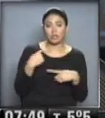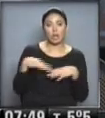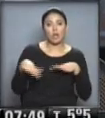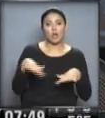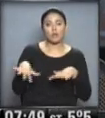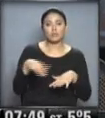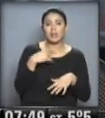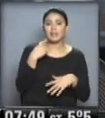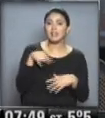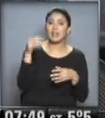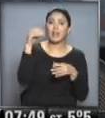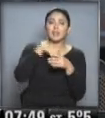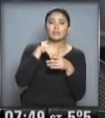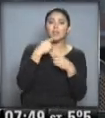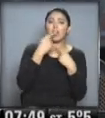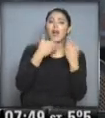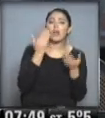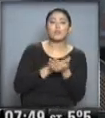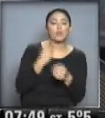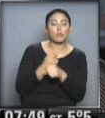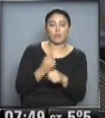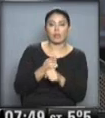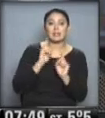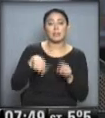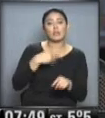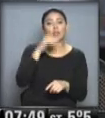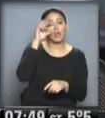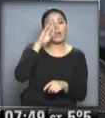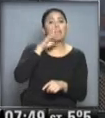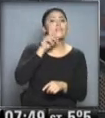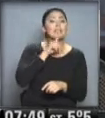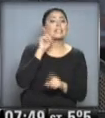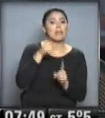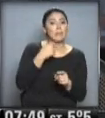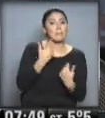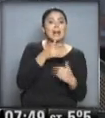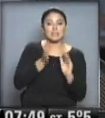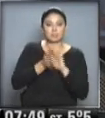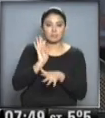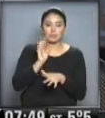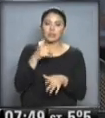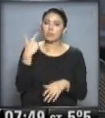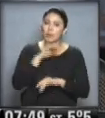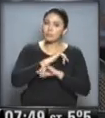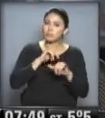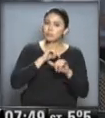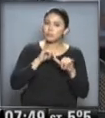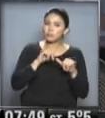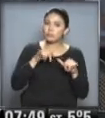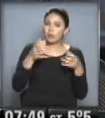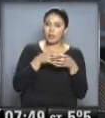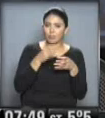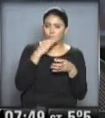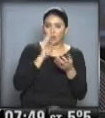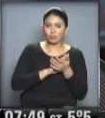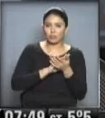en Boca no se pueden hablar. El mismo camino tomaría Walter Arbiti. Muchas novedades. Vamos a tener un receso bastante caliente en